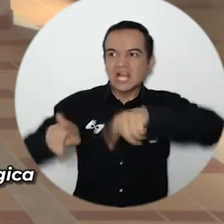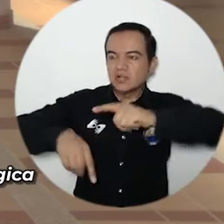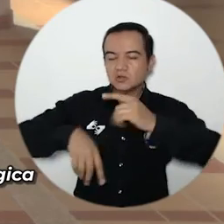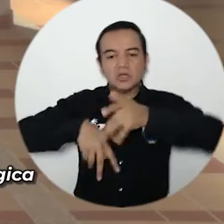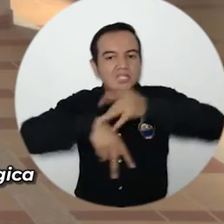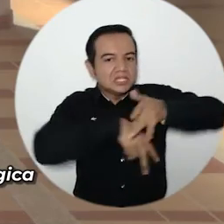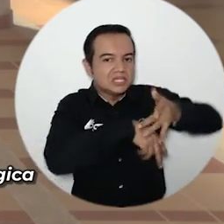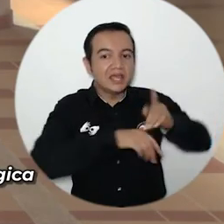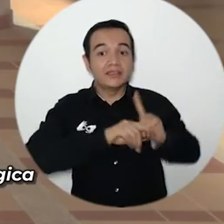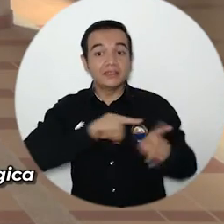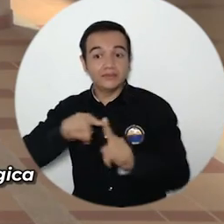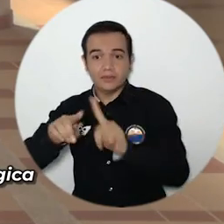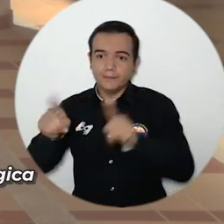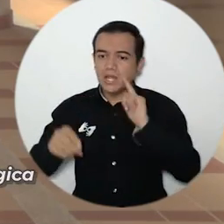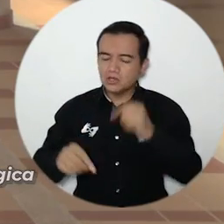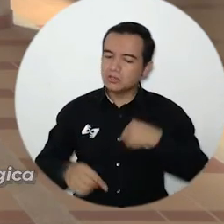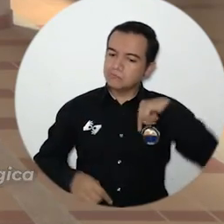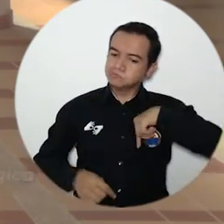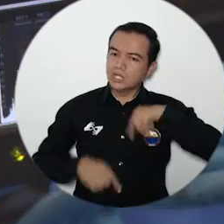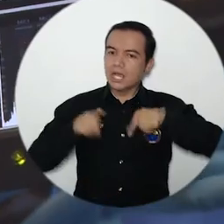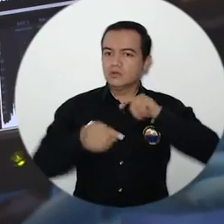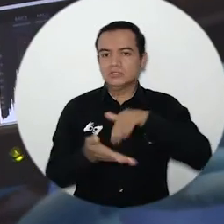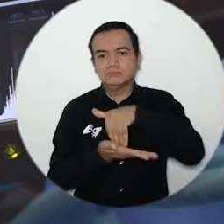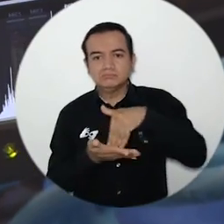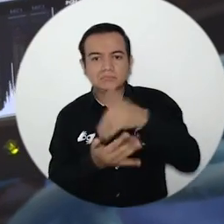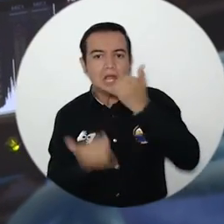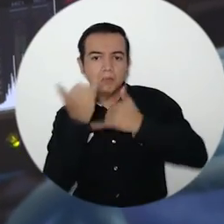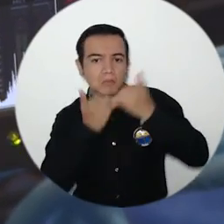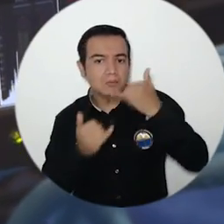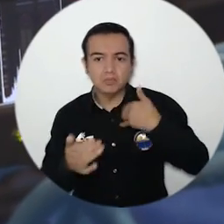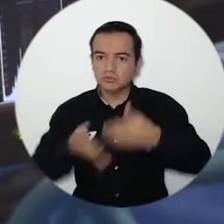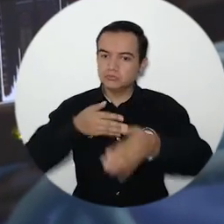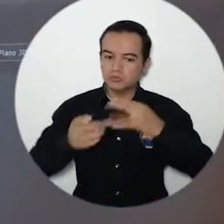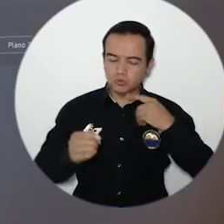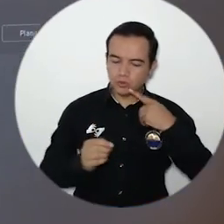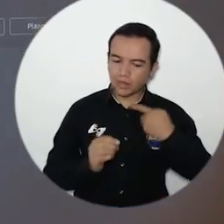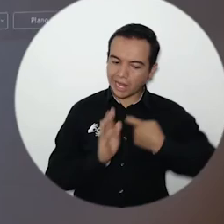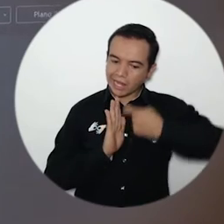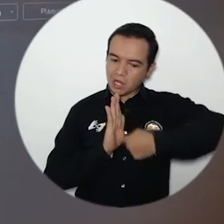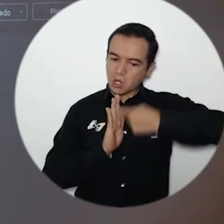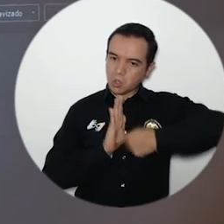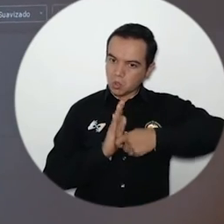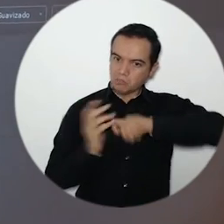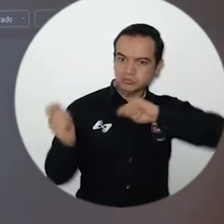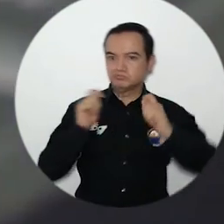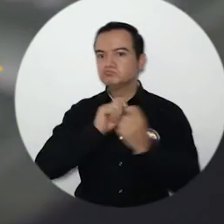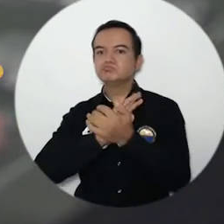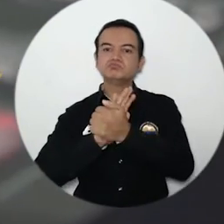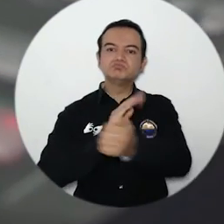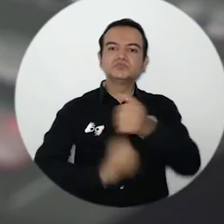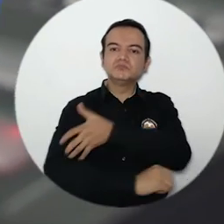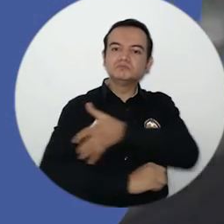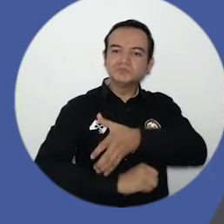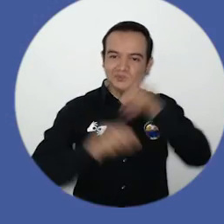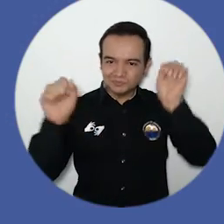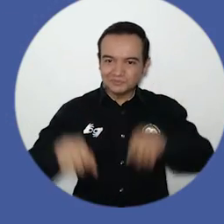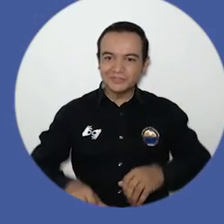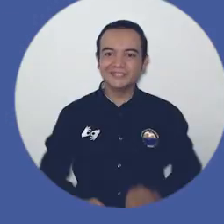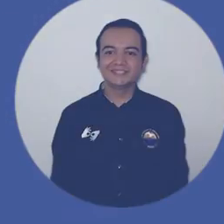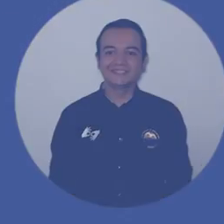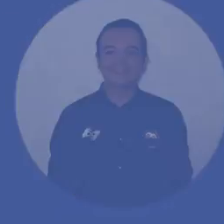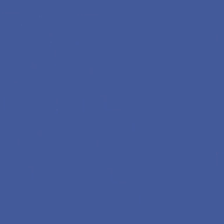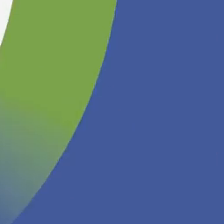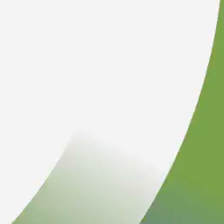cada uno tiene aspectos por mejorar y que si lo sabemos detectar de manera adecuada podemos potencializar esas habilidades que tiene.